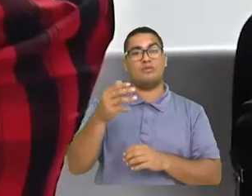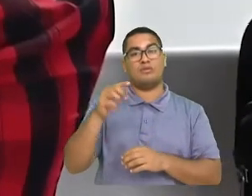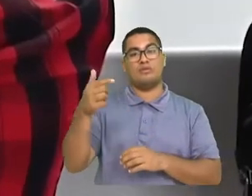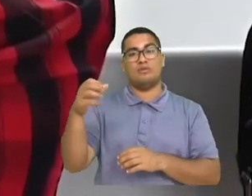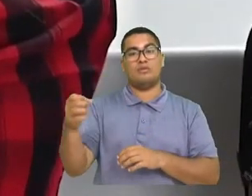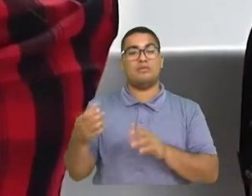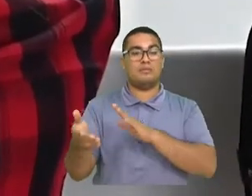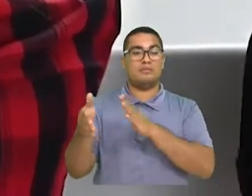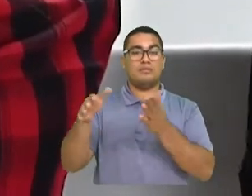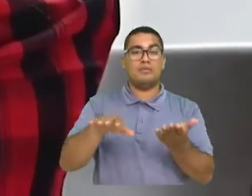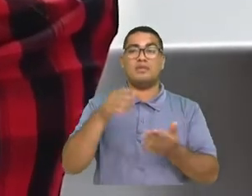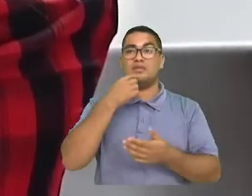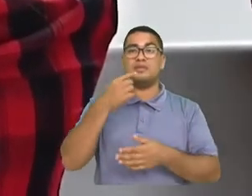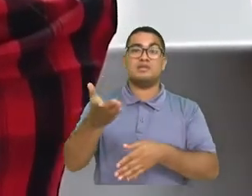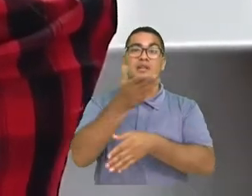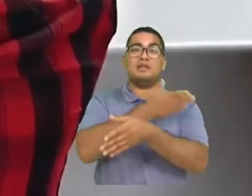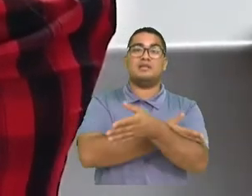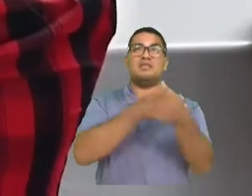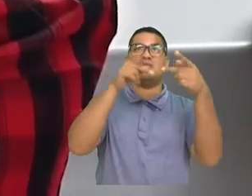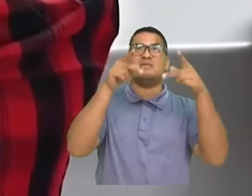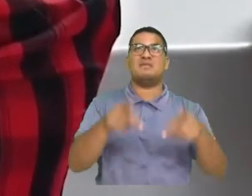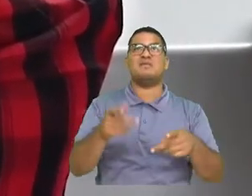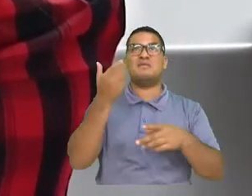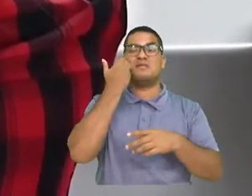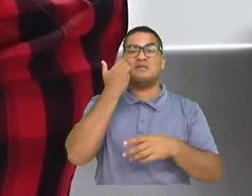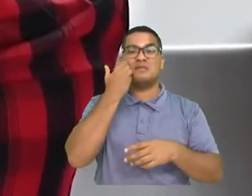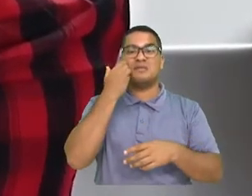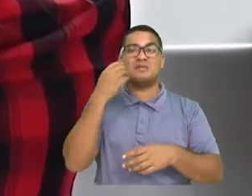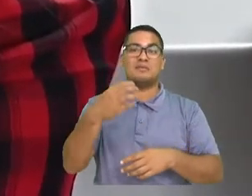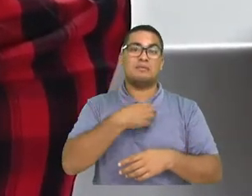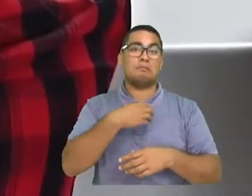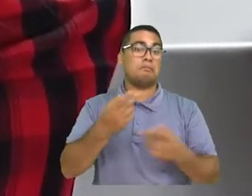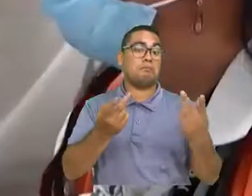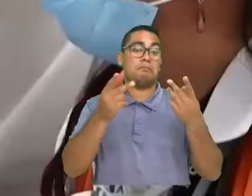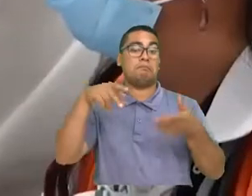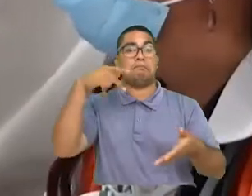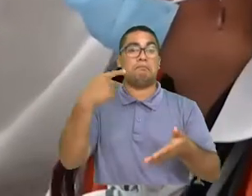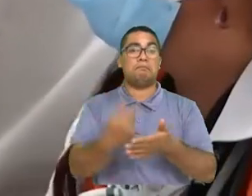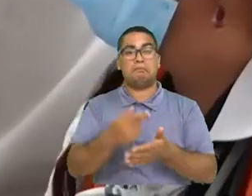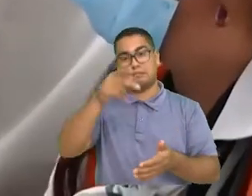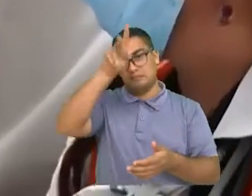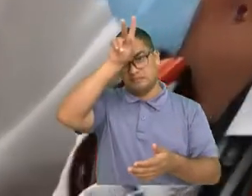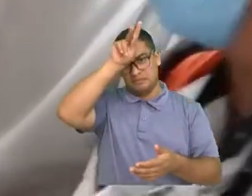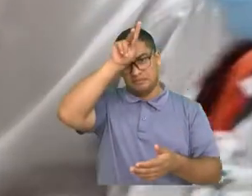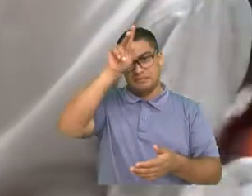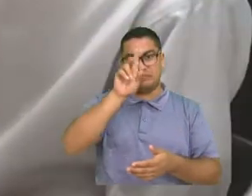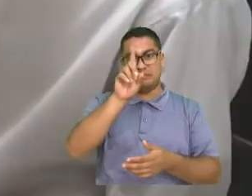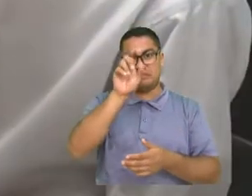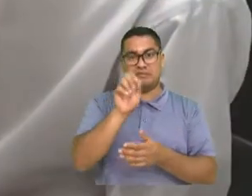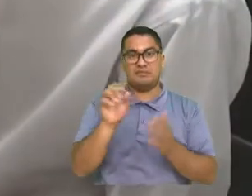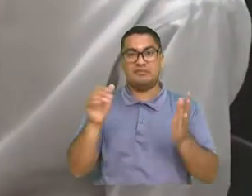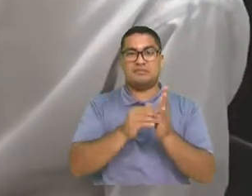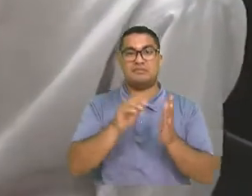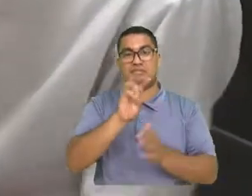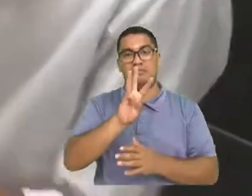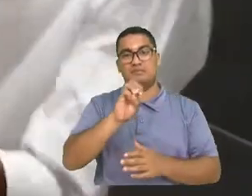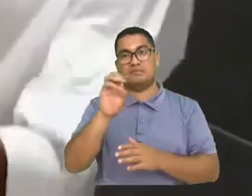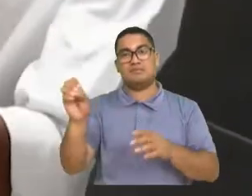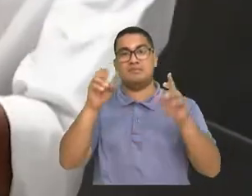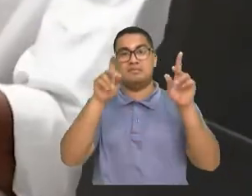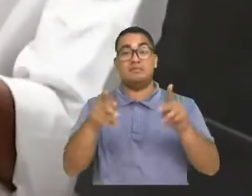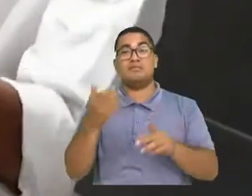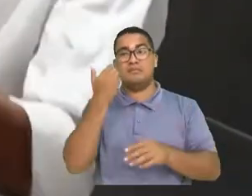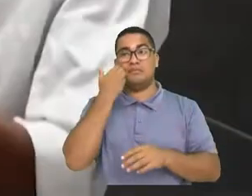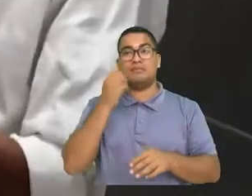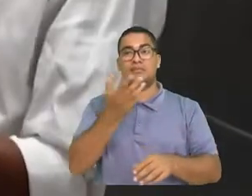suman los pacientes que murieron por COVID-19 como causa probable. Perú acumula más de 10.300 casos. Chile ha alcanzado